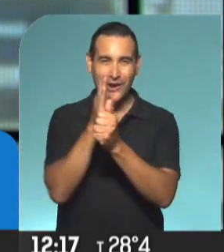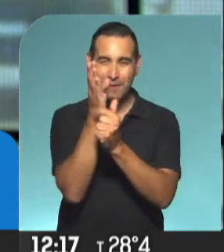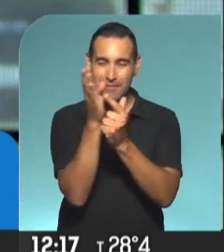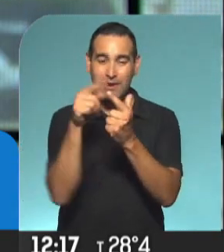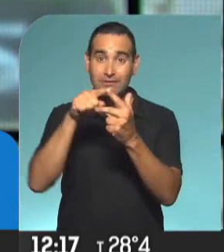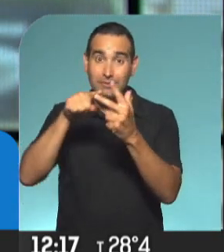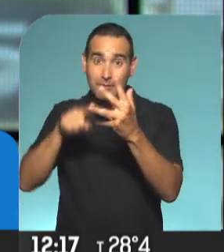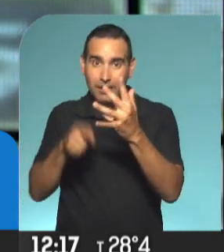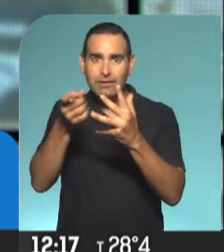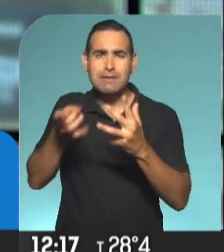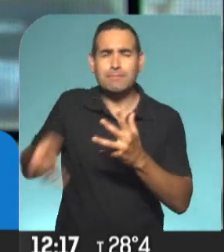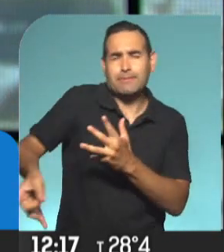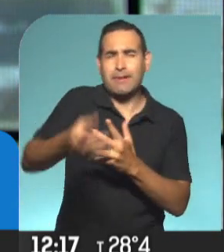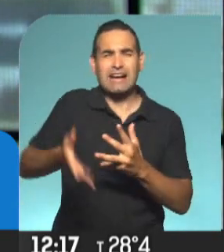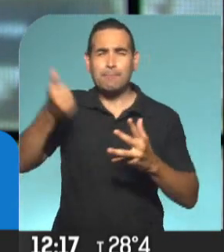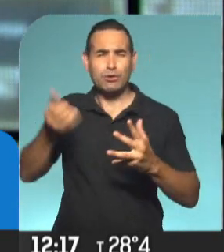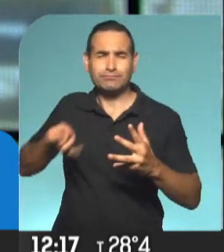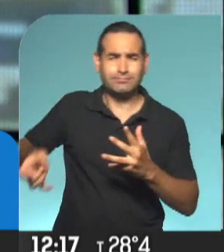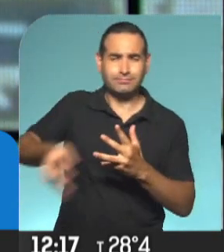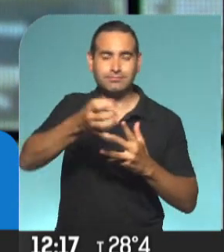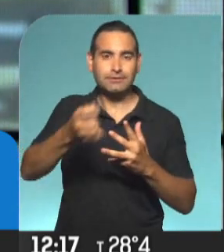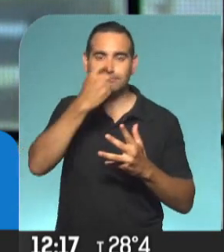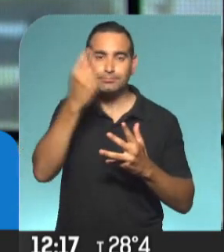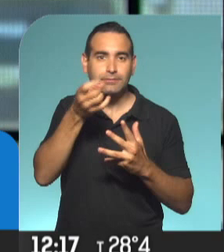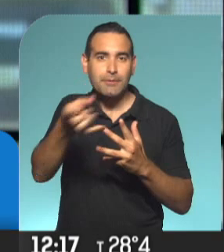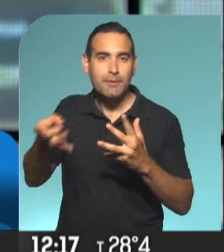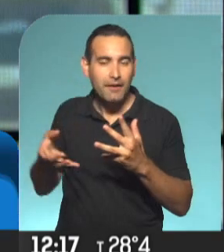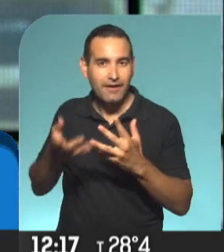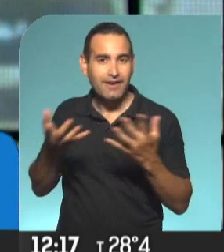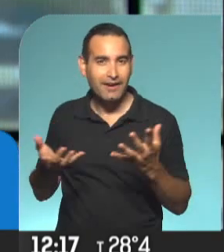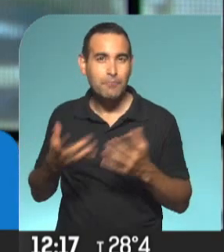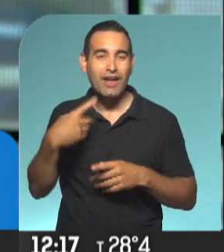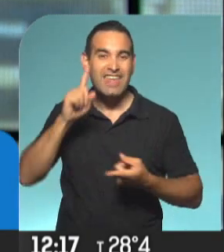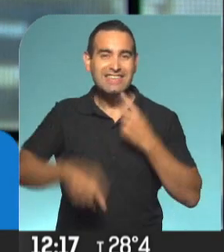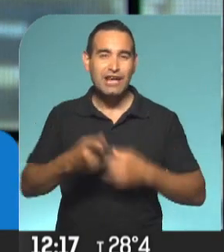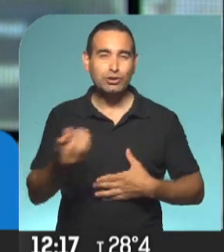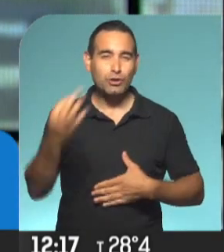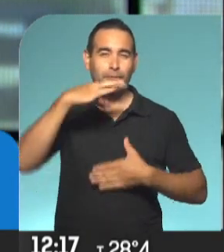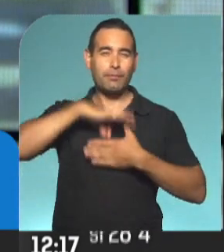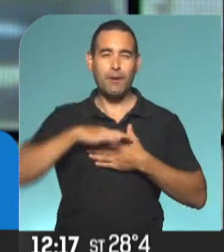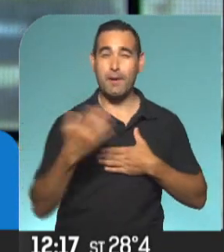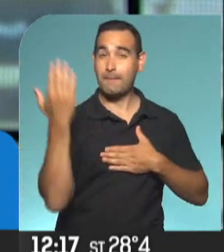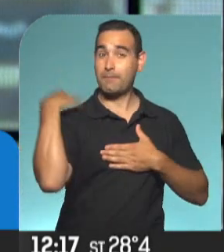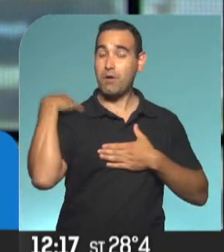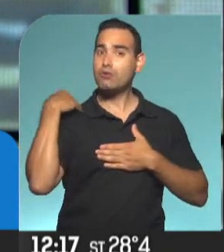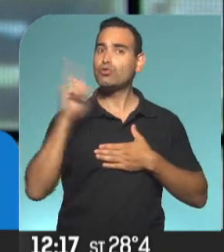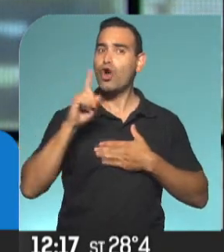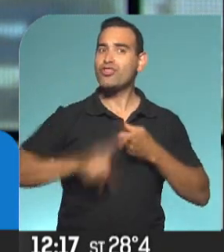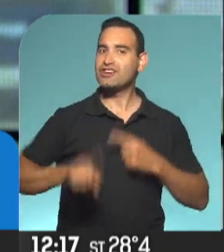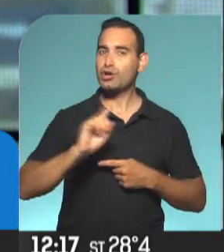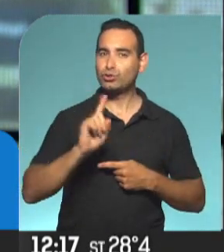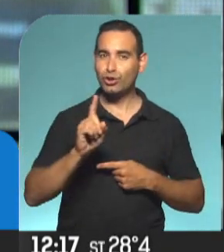más fácilmente justamente porque no bajan tan rápidamente a las vías respiratorias bajas y